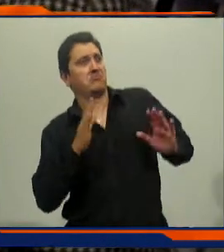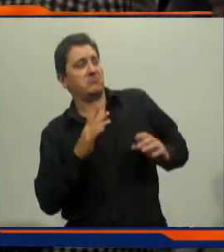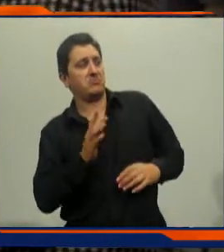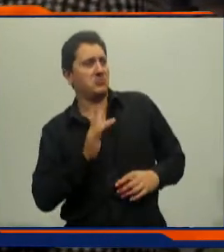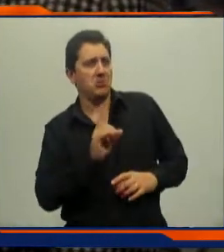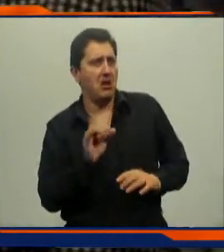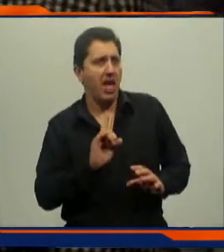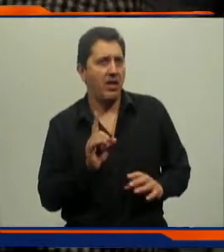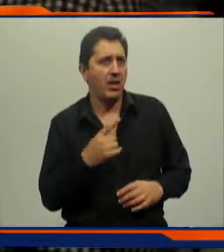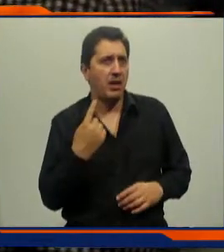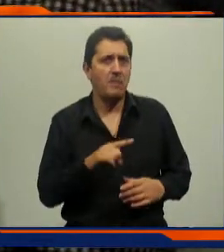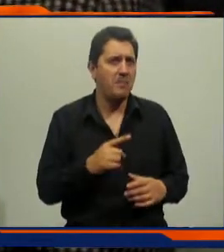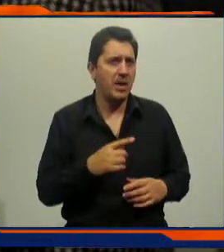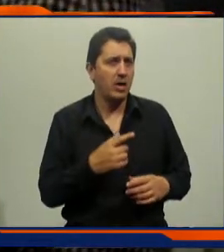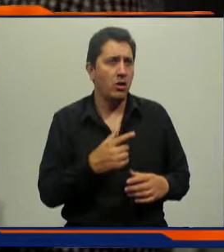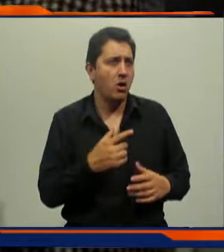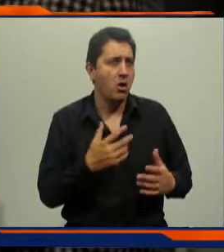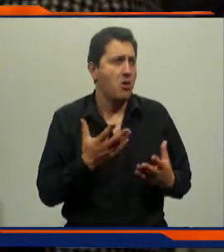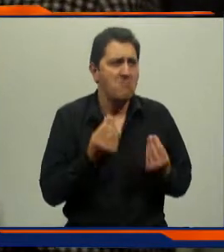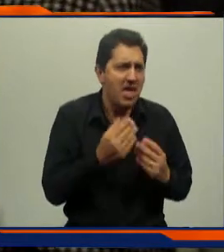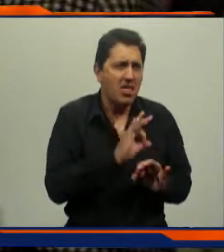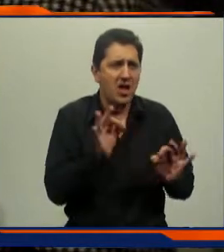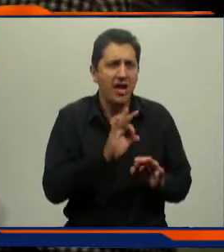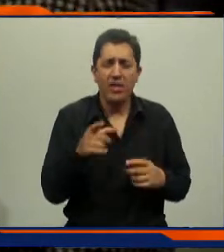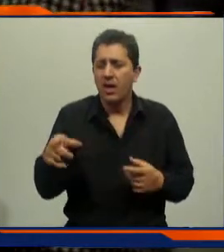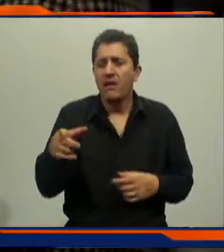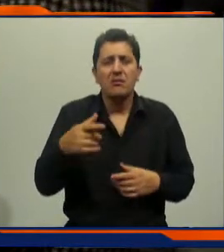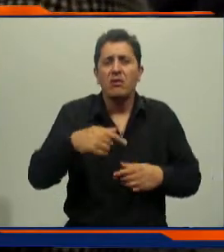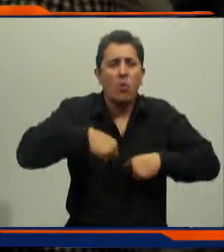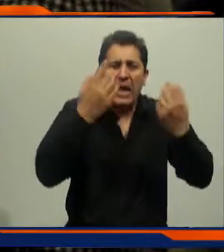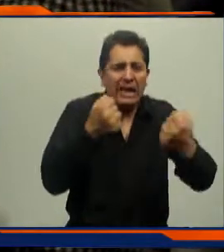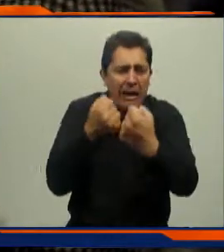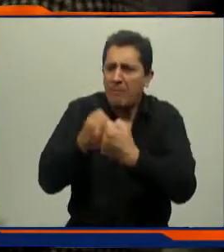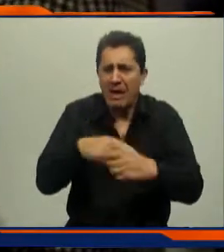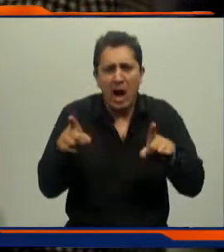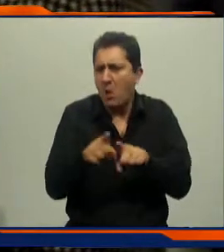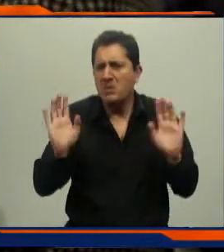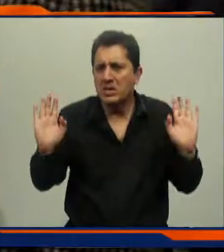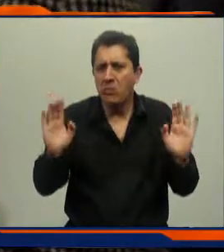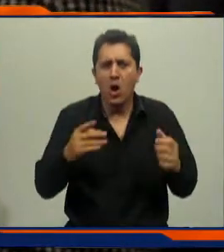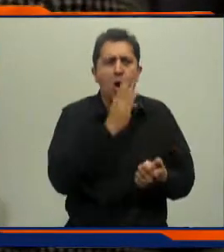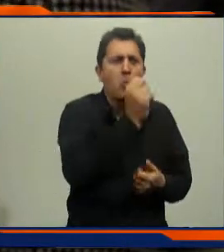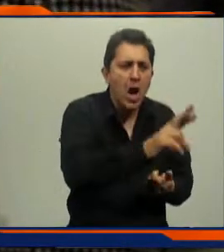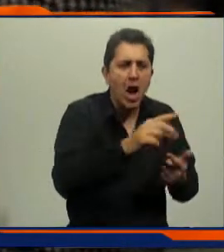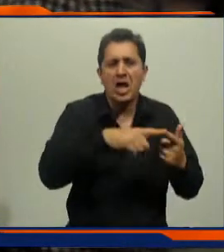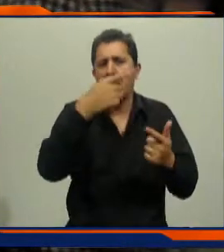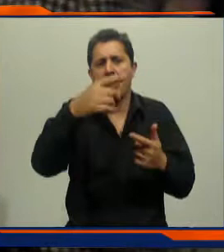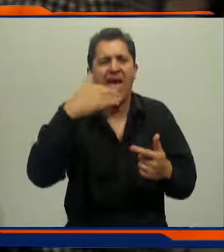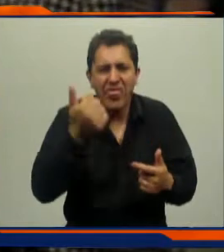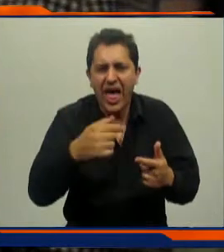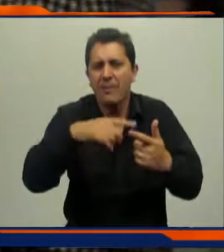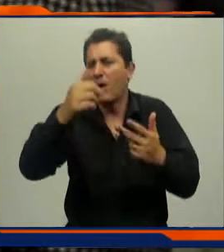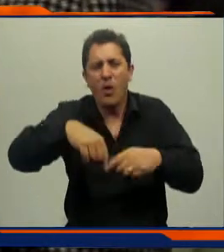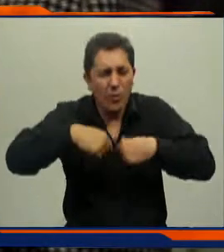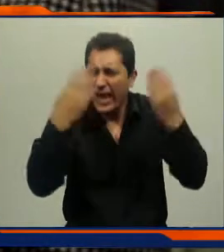pero tampoco se intimida. Para él es lo mismo pelear con Mayweather que pelear con Broner, que pelear con cualquier